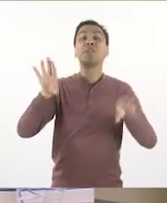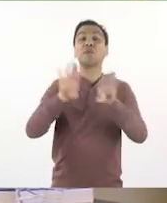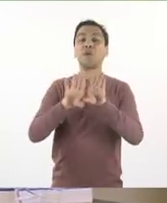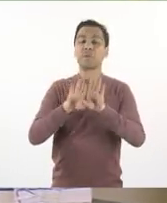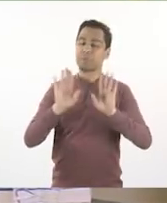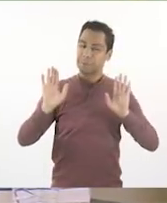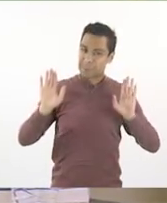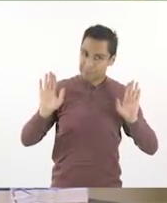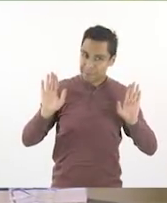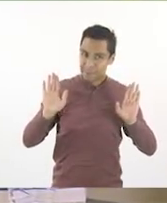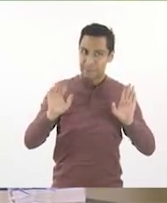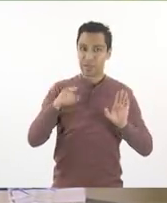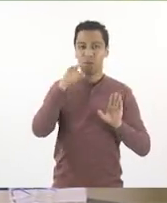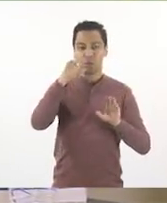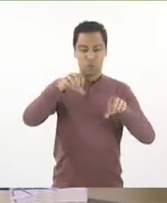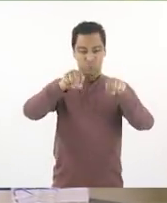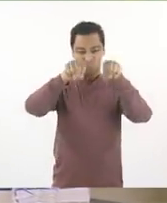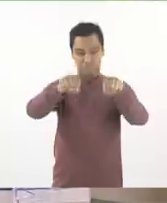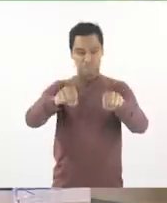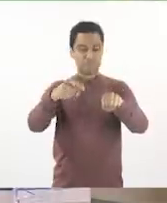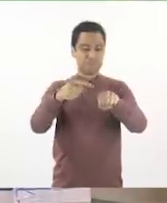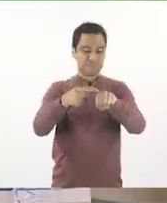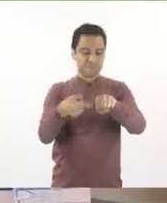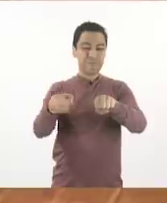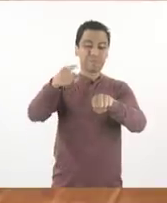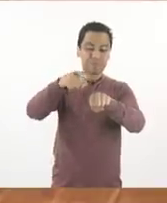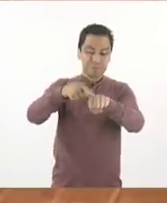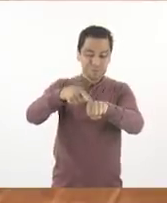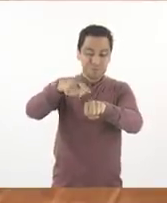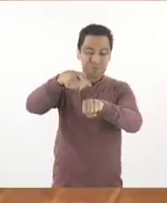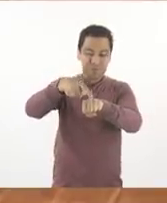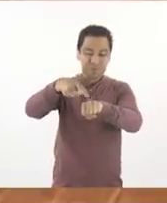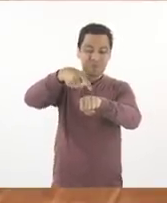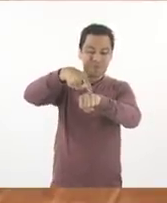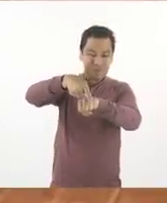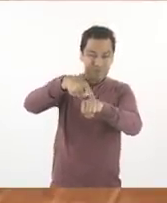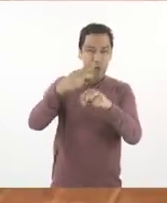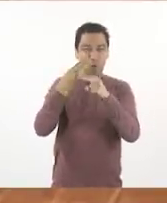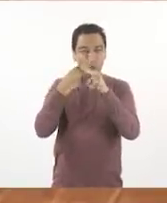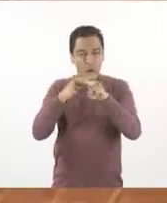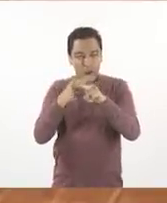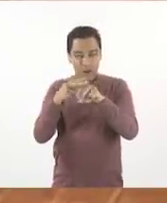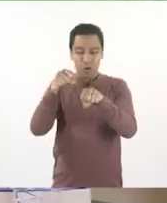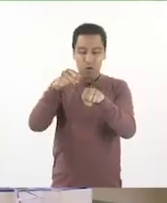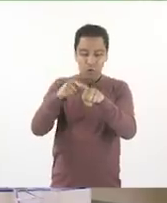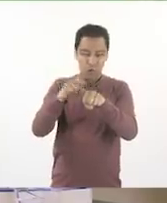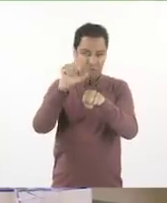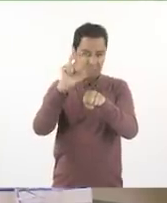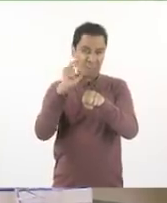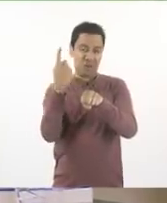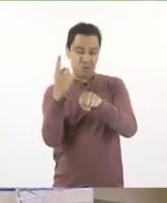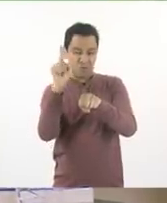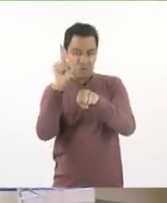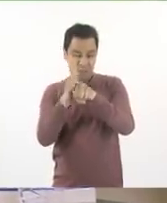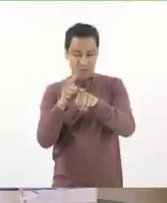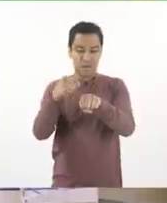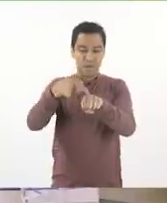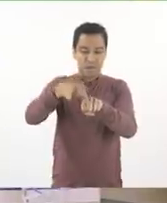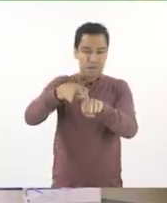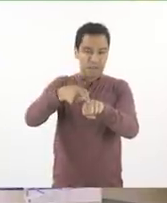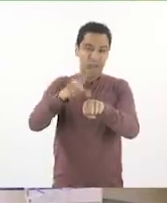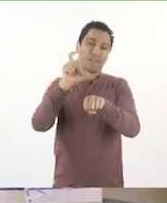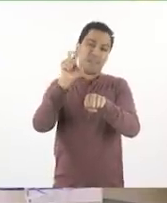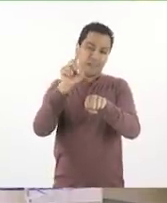bueno, que enseñen este truco de los nudillos en casa a sus familiares para que ellos también encuentren una